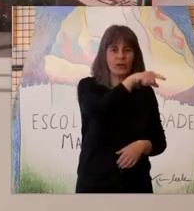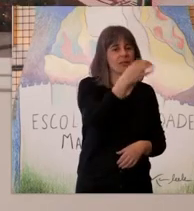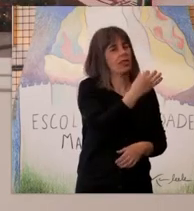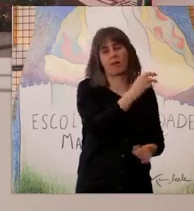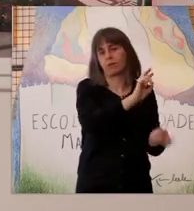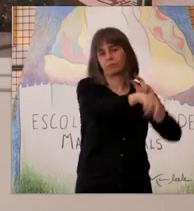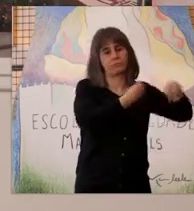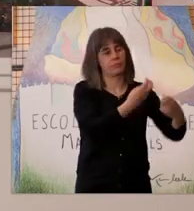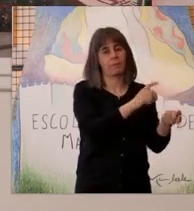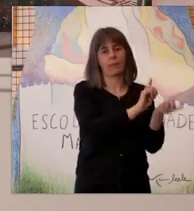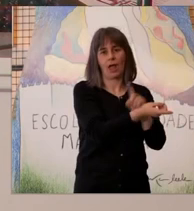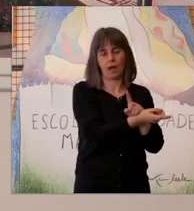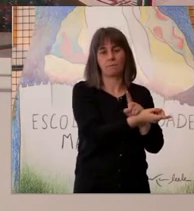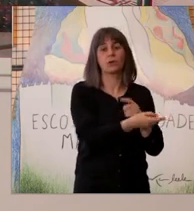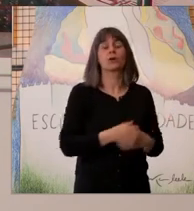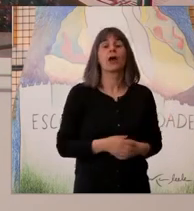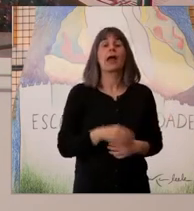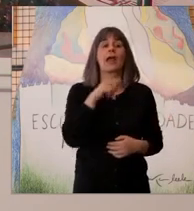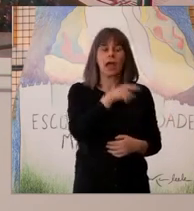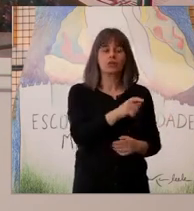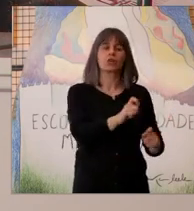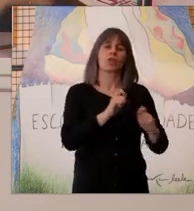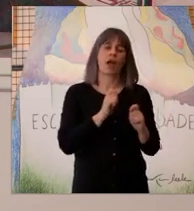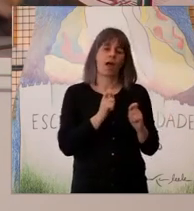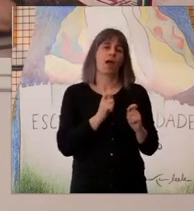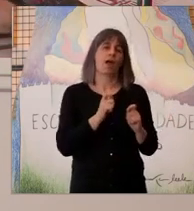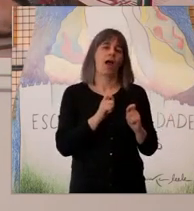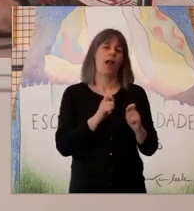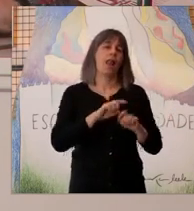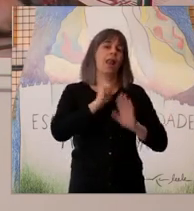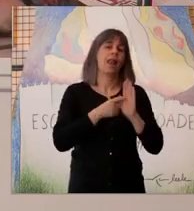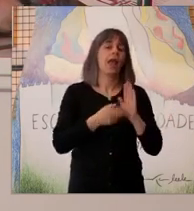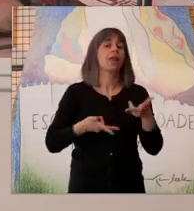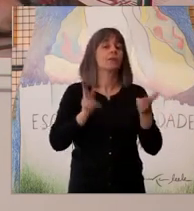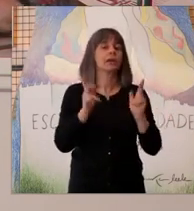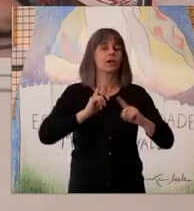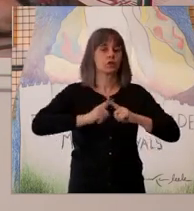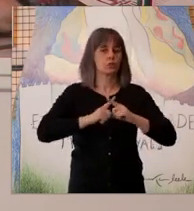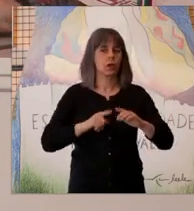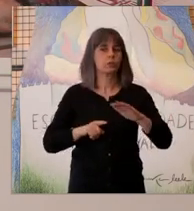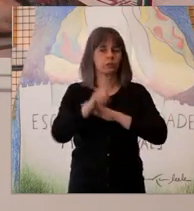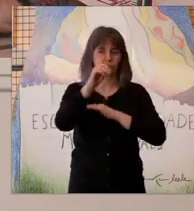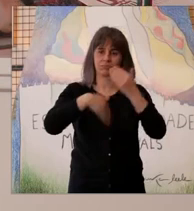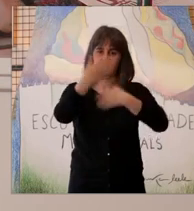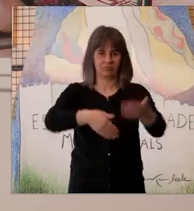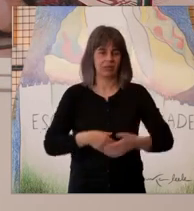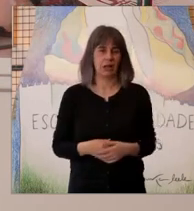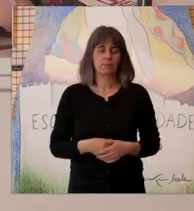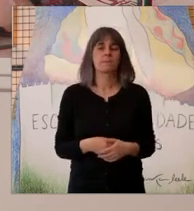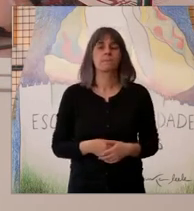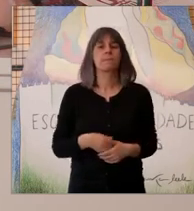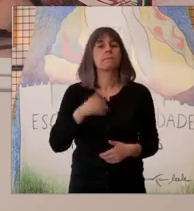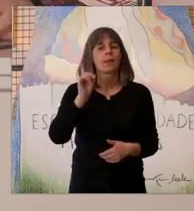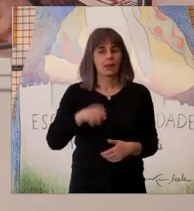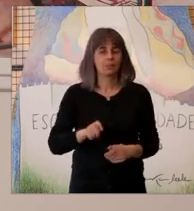cambio aquello provocó en la aceleración de la ley de libertad sexual se aprobó hace no mucho provocó también